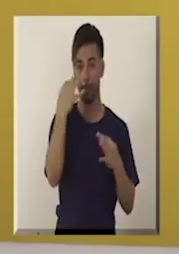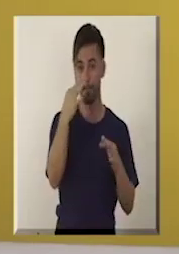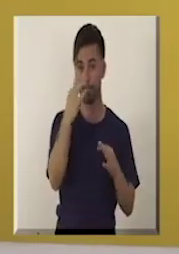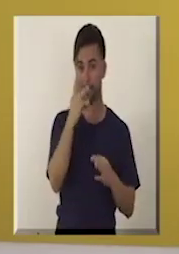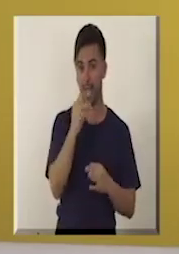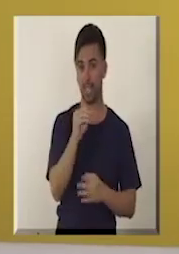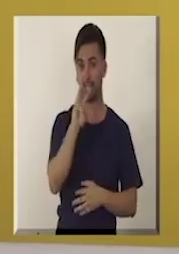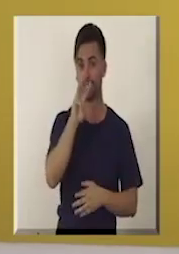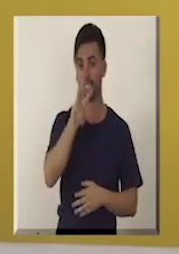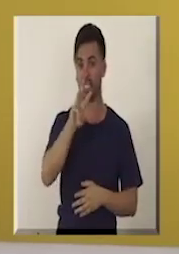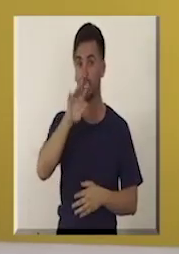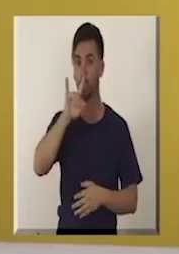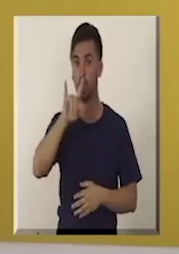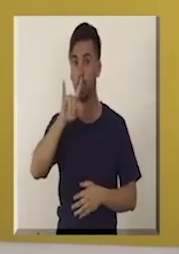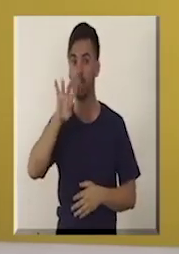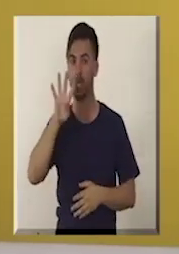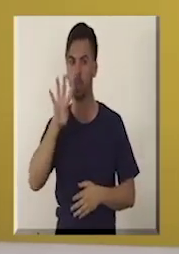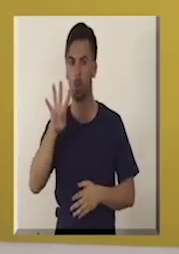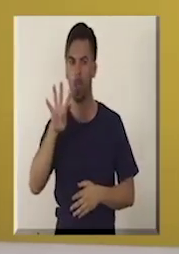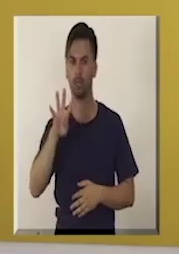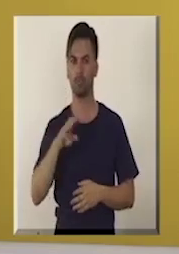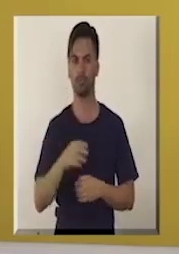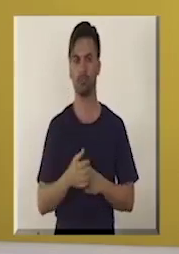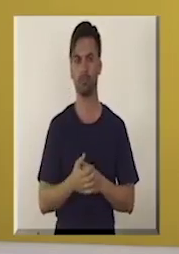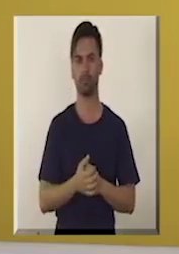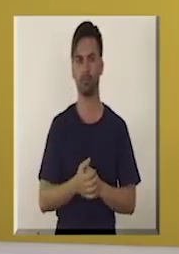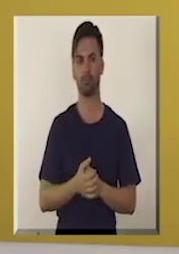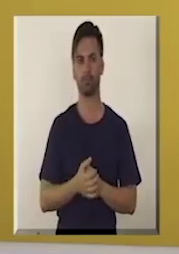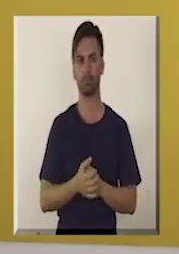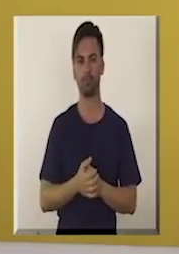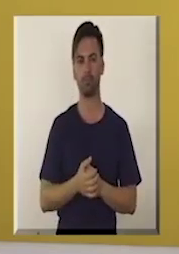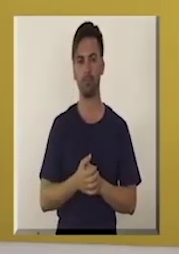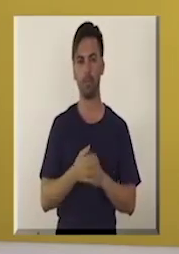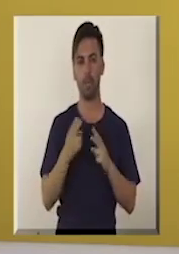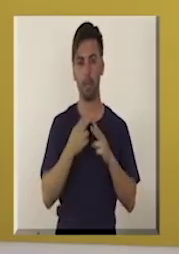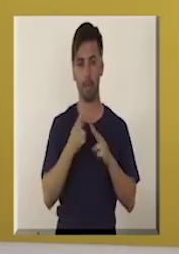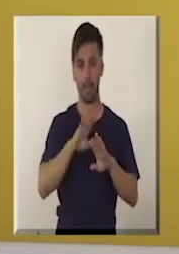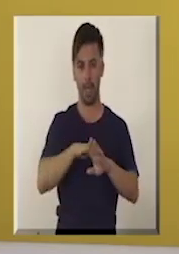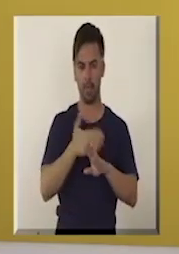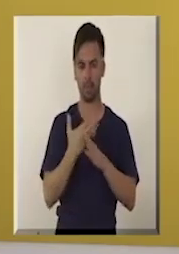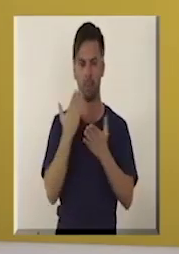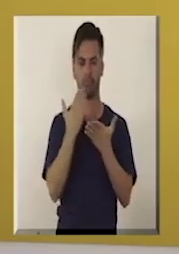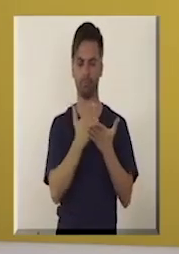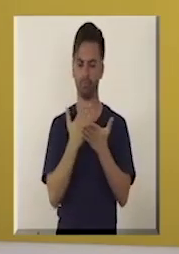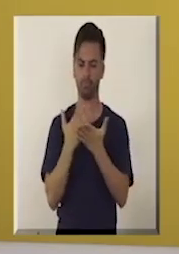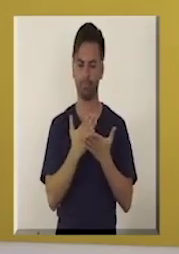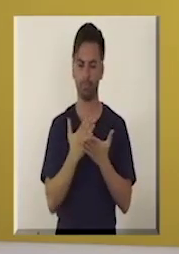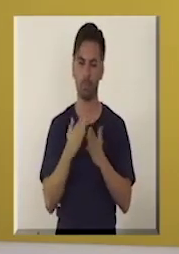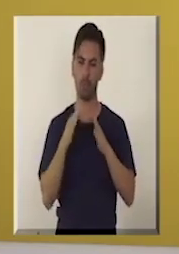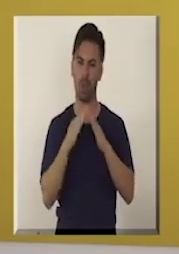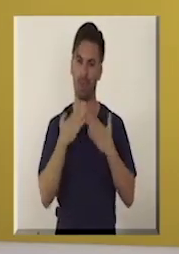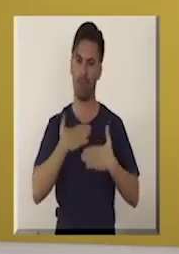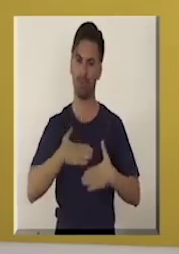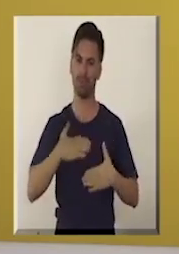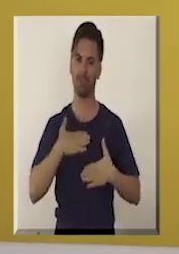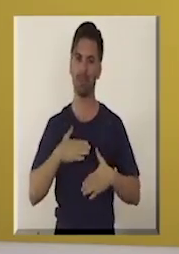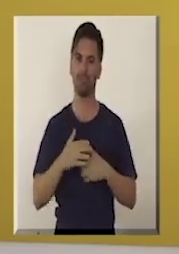394. Anota página 394 para luego estudiarlo. Los ejemplos